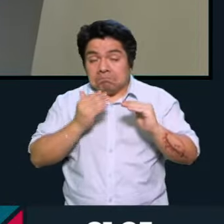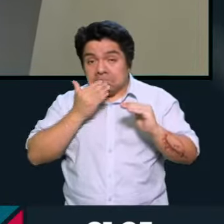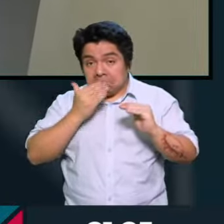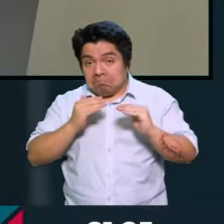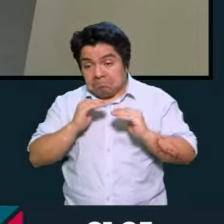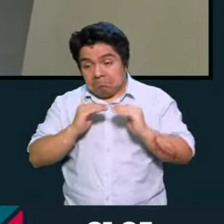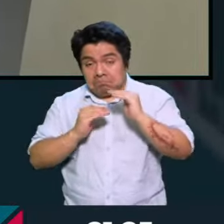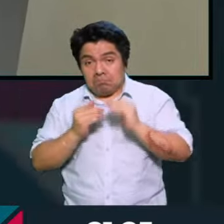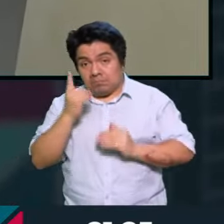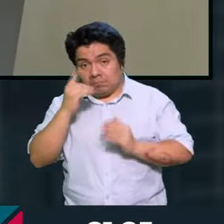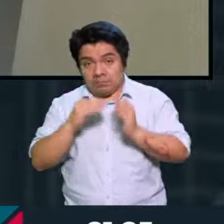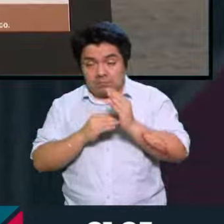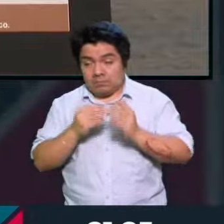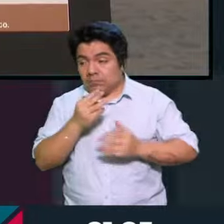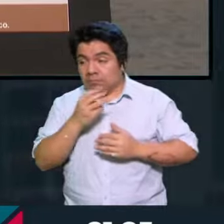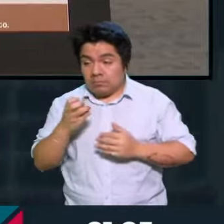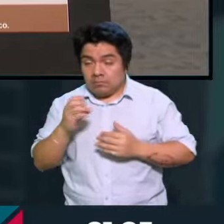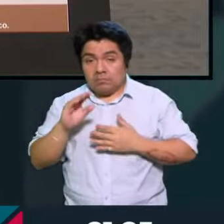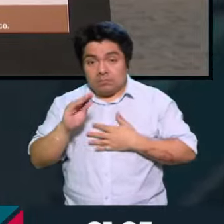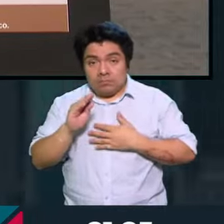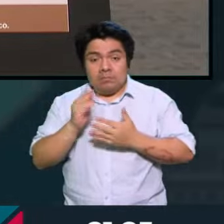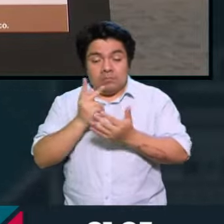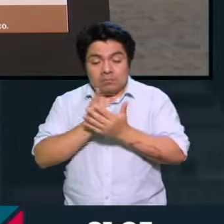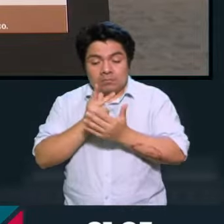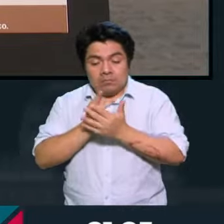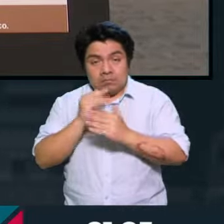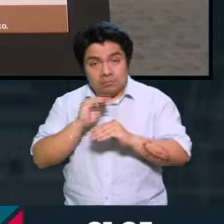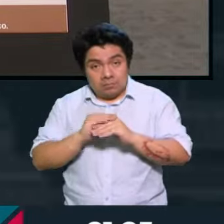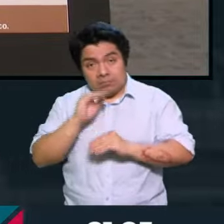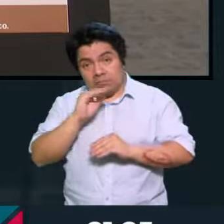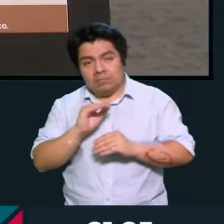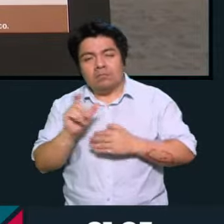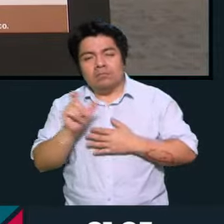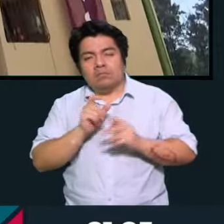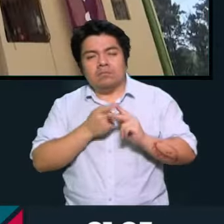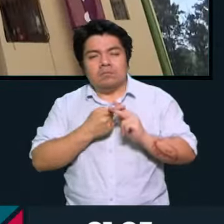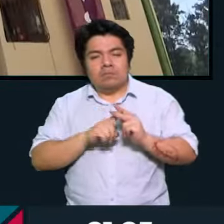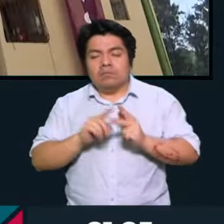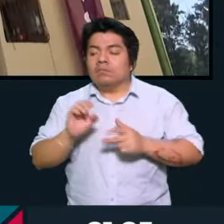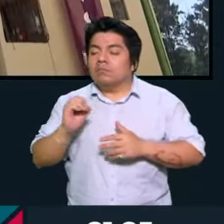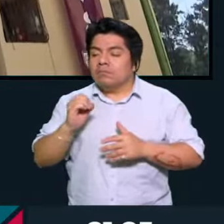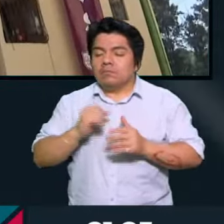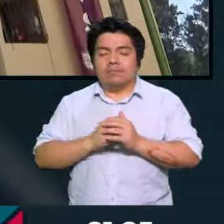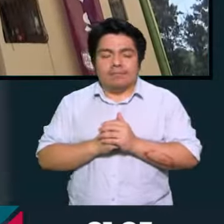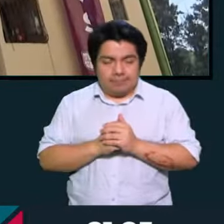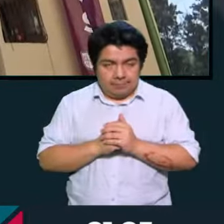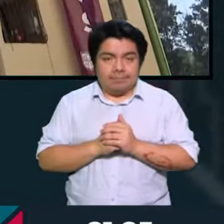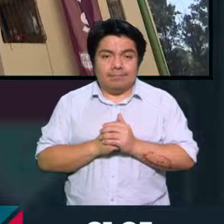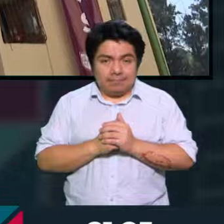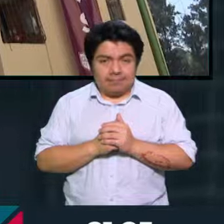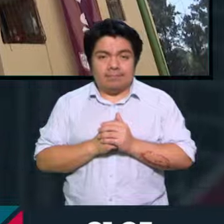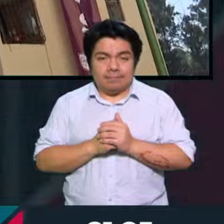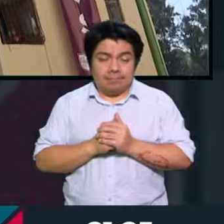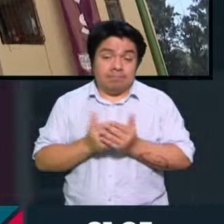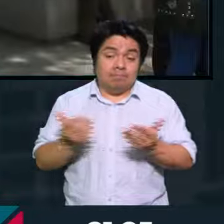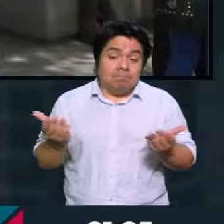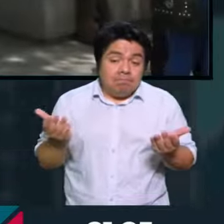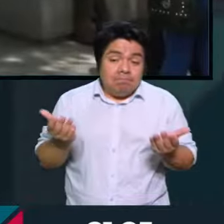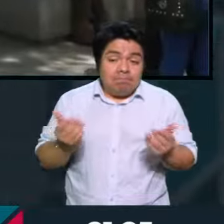de 1,390 pesos que va a ser a partir de octubre. Entonces, si